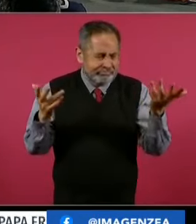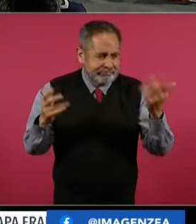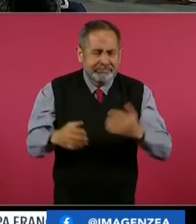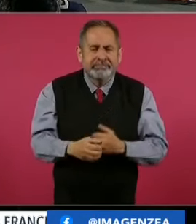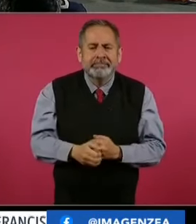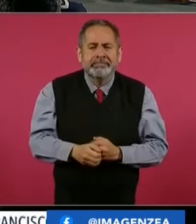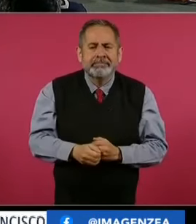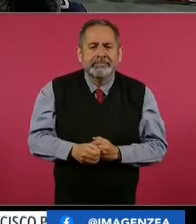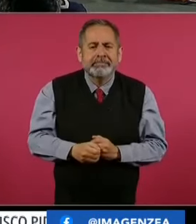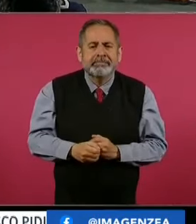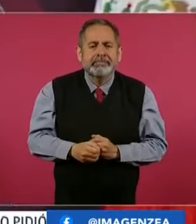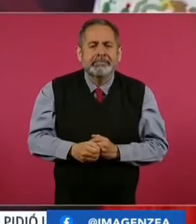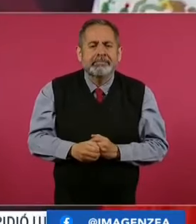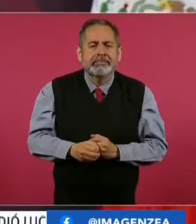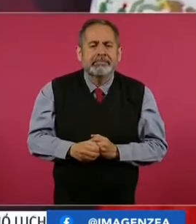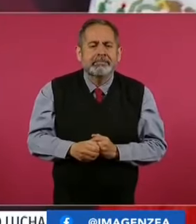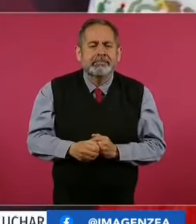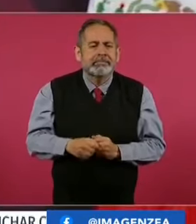los